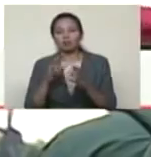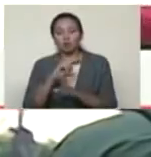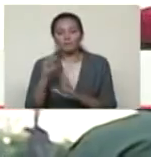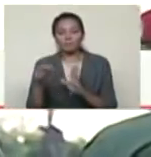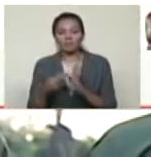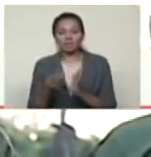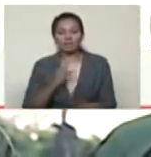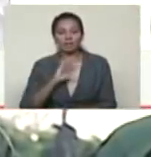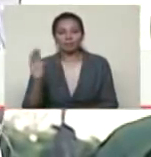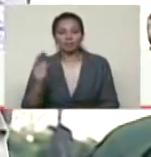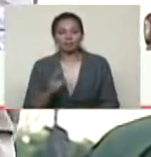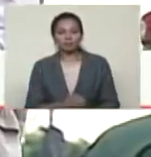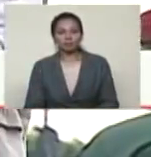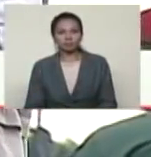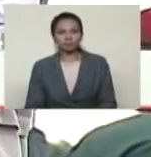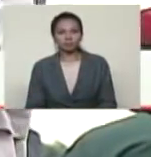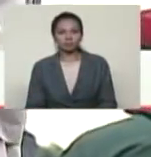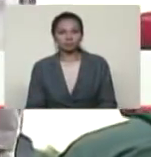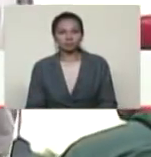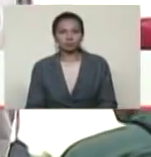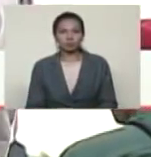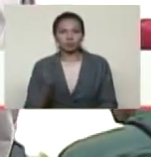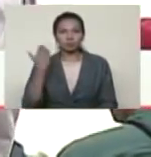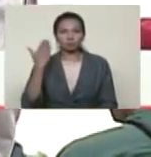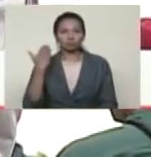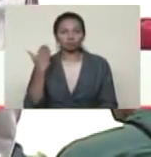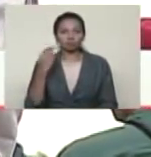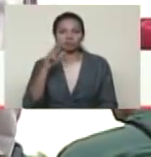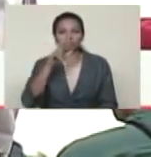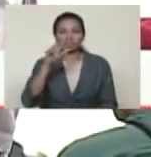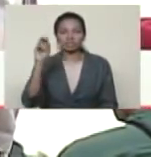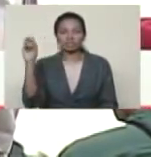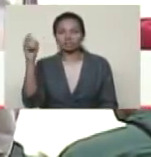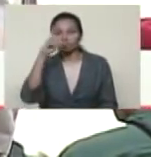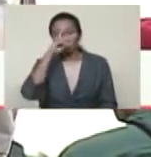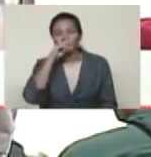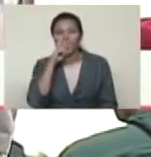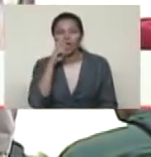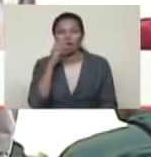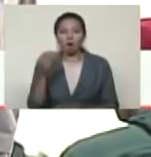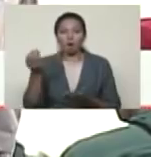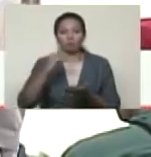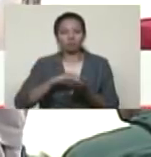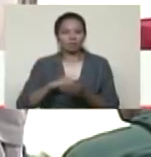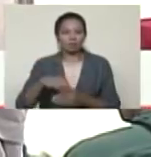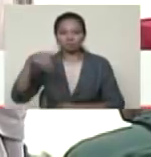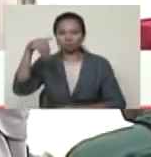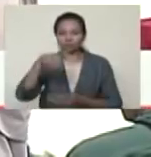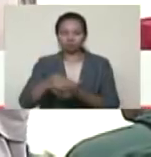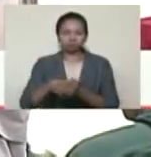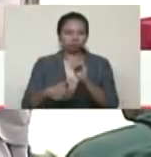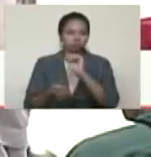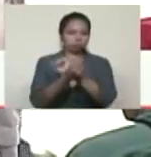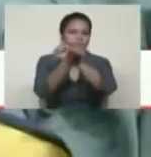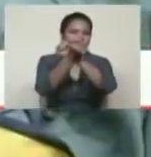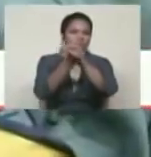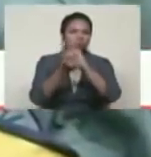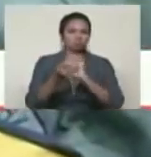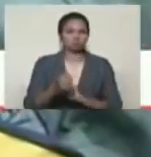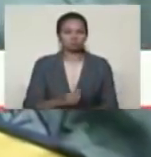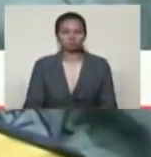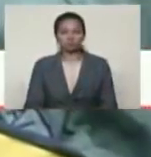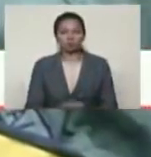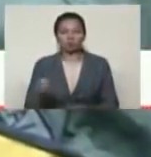patria, o retrocedemos 300 años a un nuevo colonialismo, a una nueva esclavitud, a